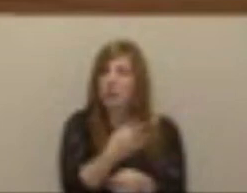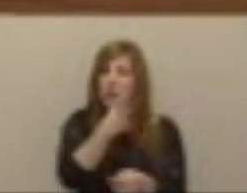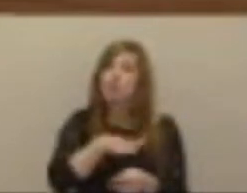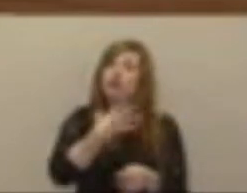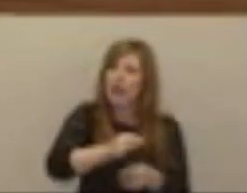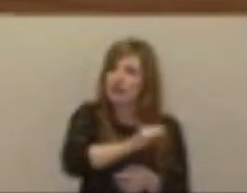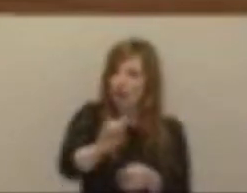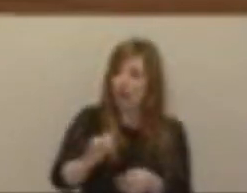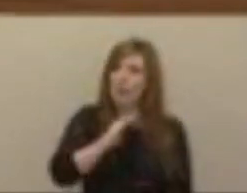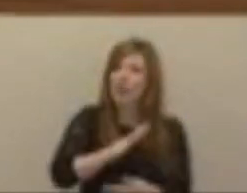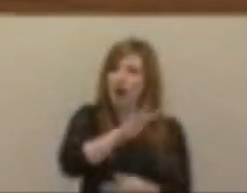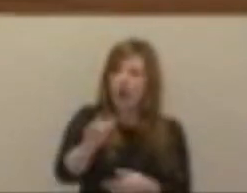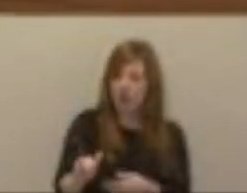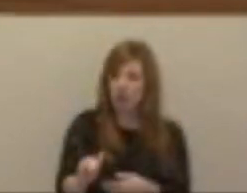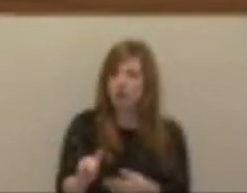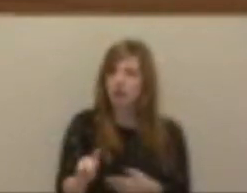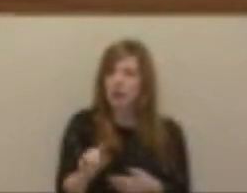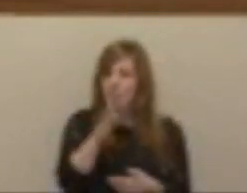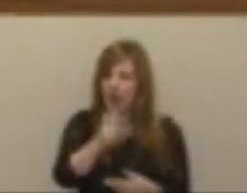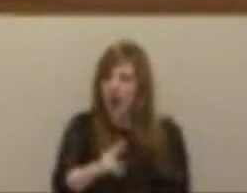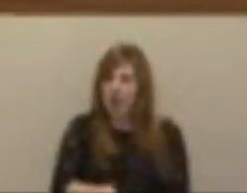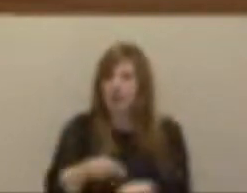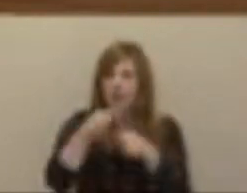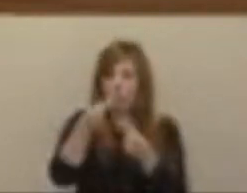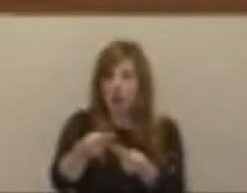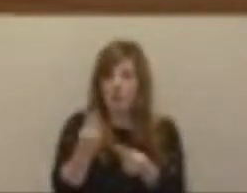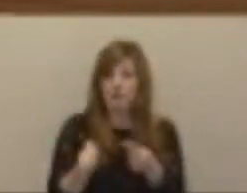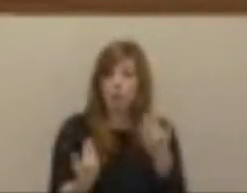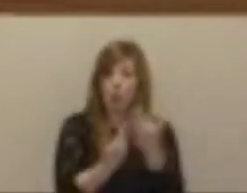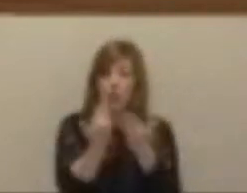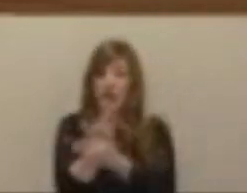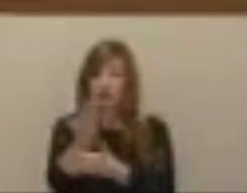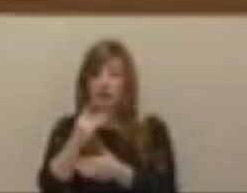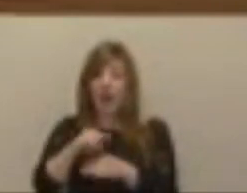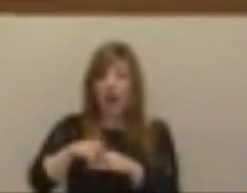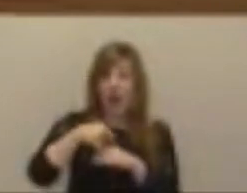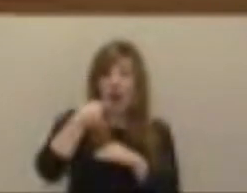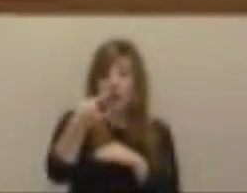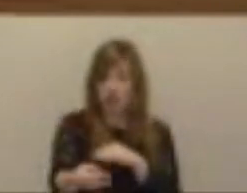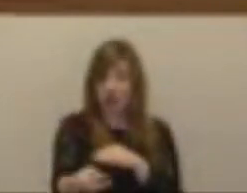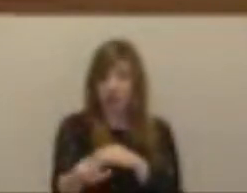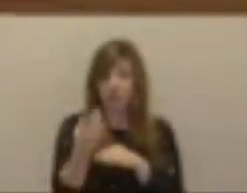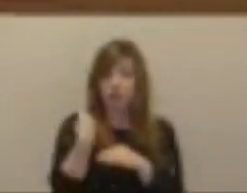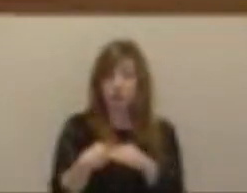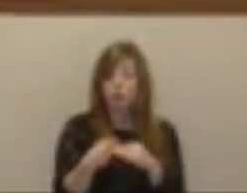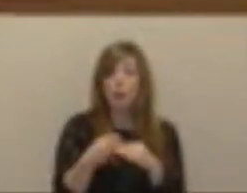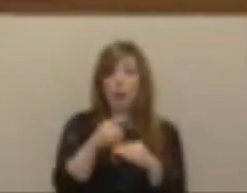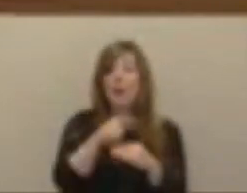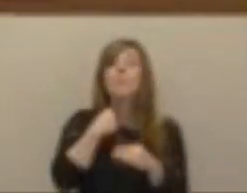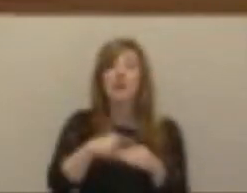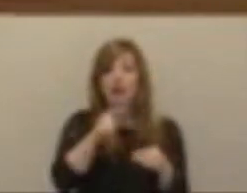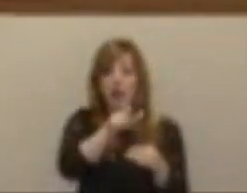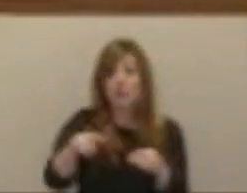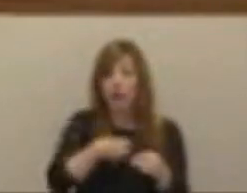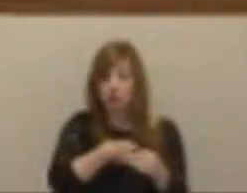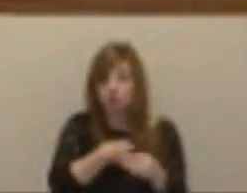posibilidades para devolver los días adicionales robados a los empleados públicos y que a la